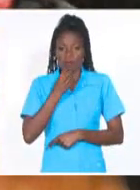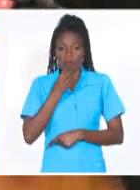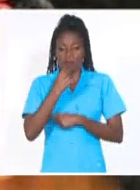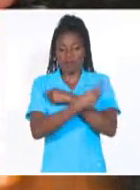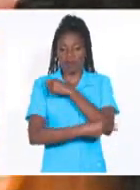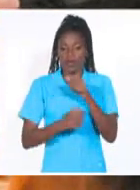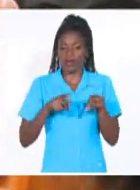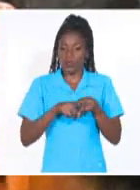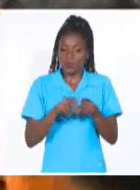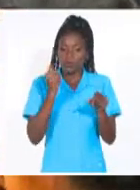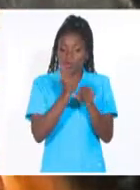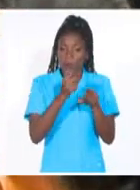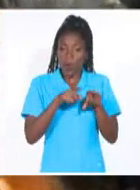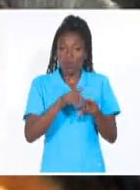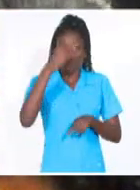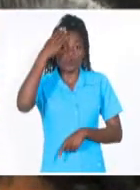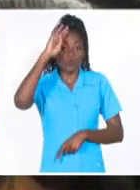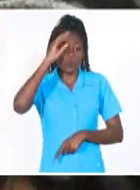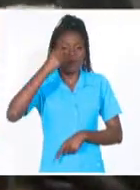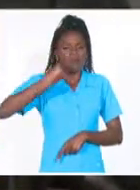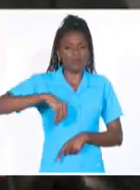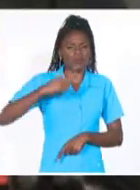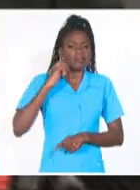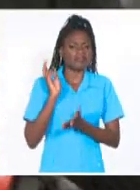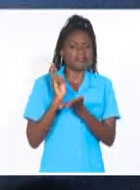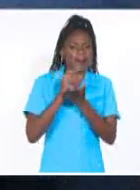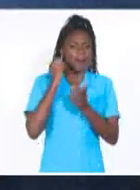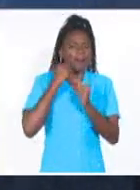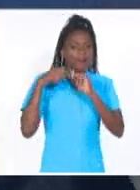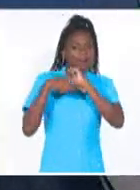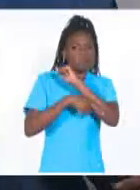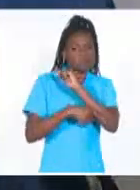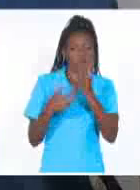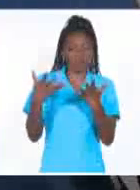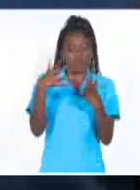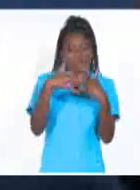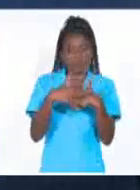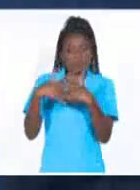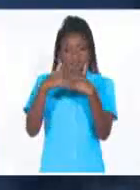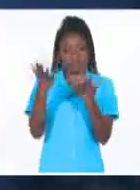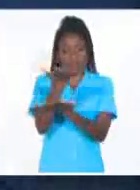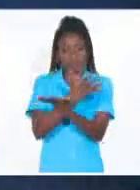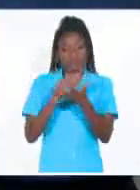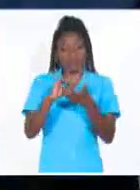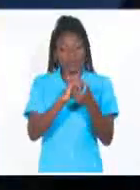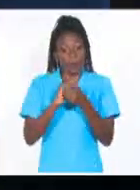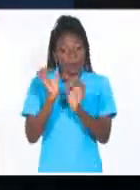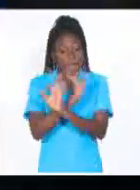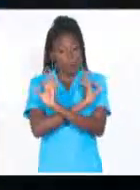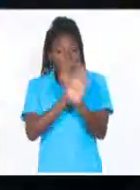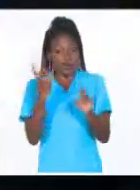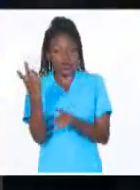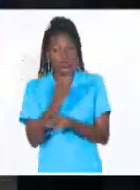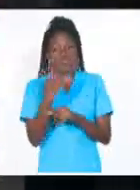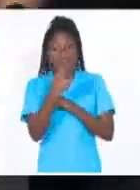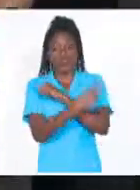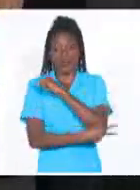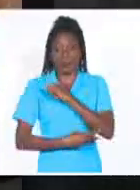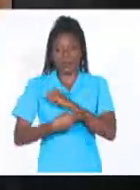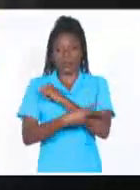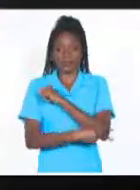con Cuba y aprovechar esta visita para seguir profundizando las relaciones amistosas especiales entre las dos naciones.